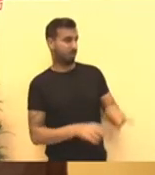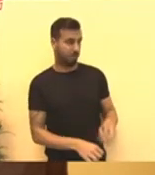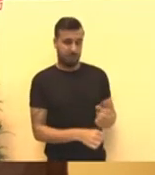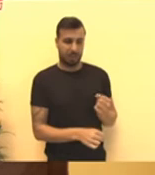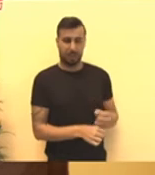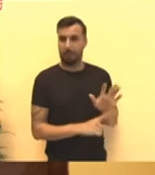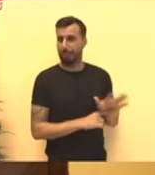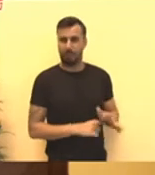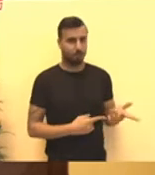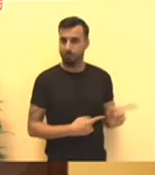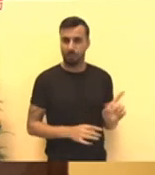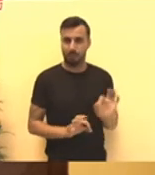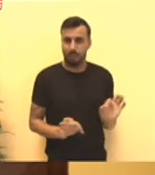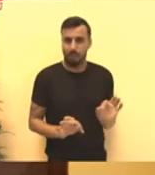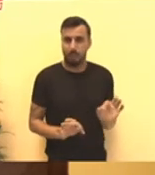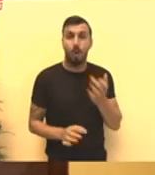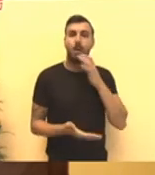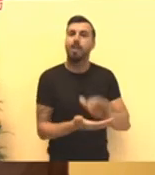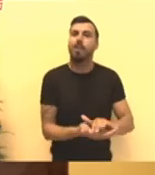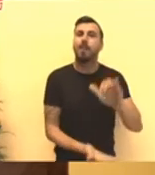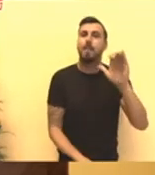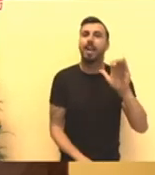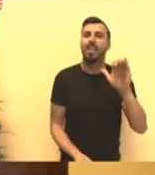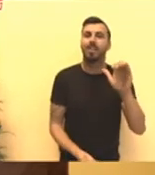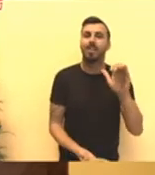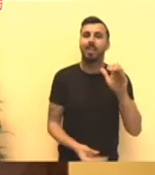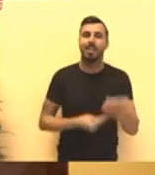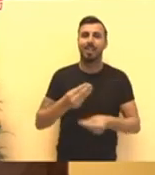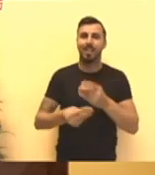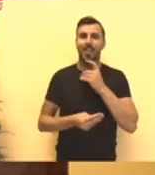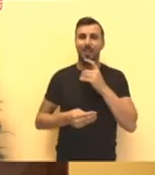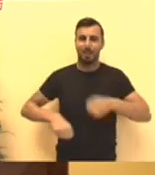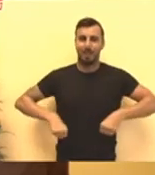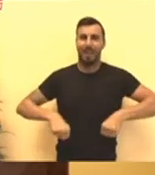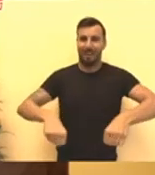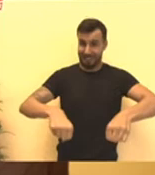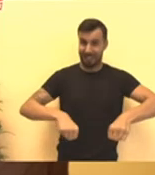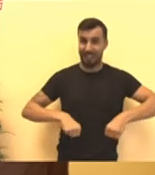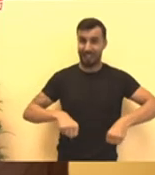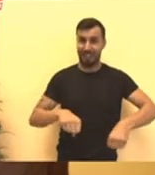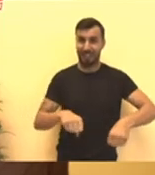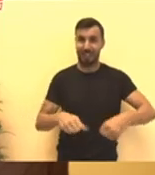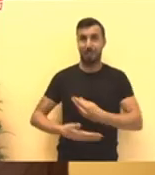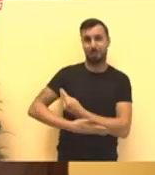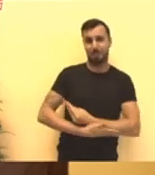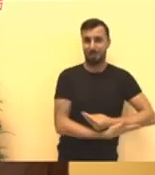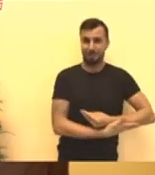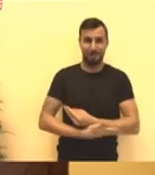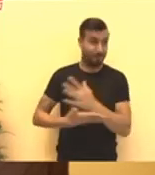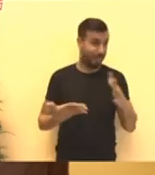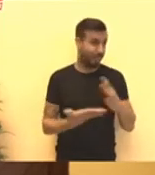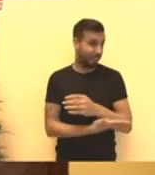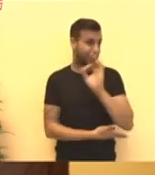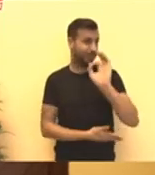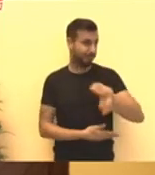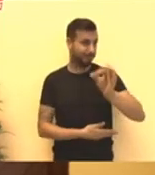diferente. Cuando eran pequeños, todos estaban en un carrito, absolutamente todos.